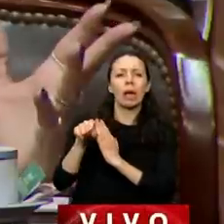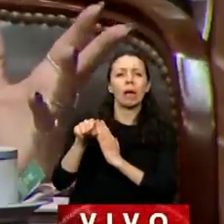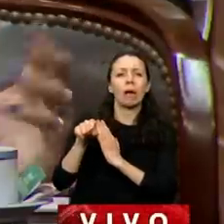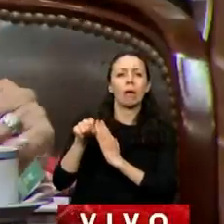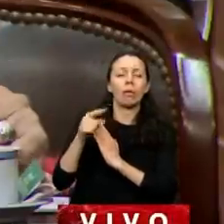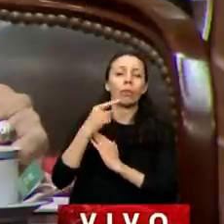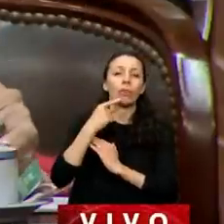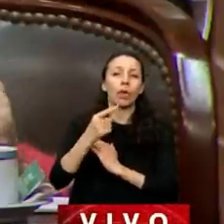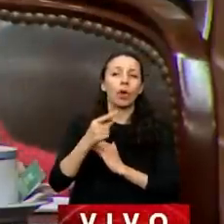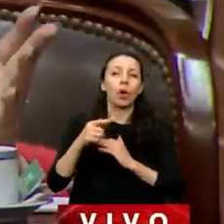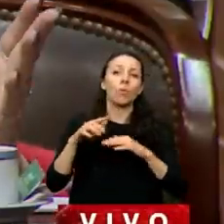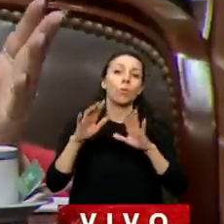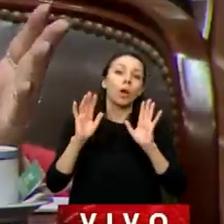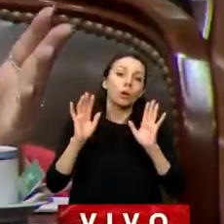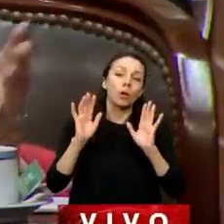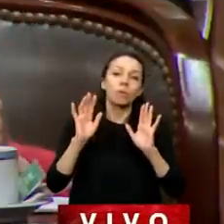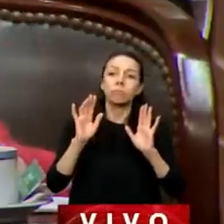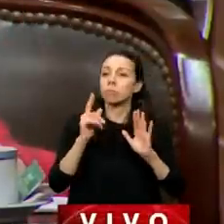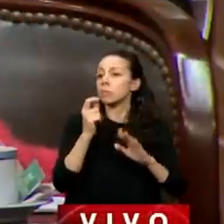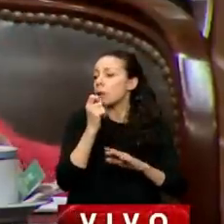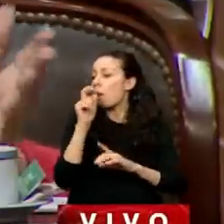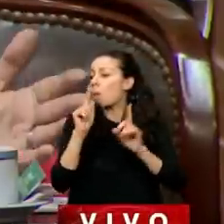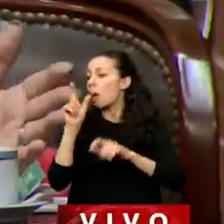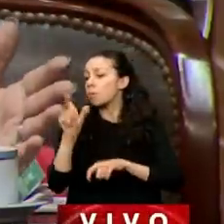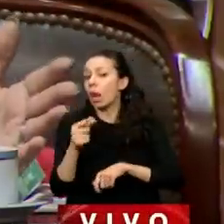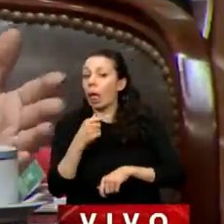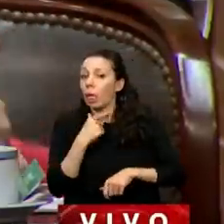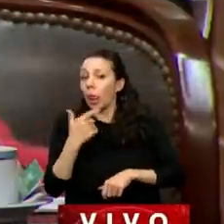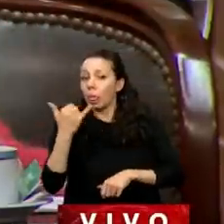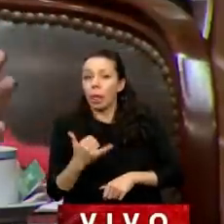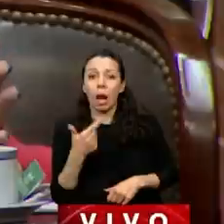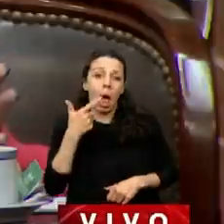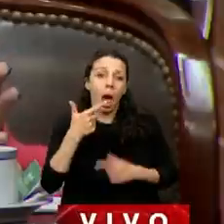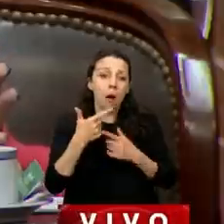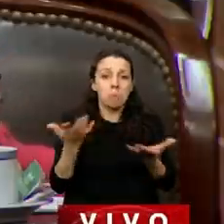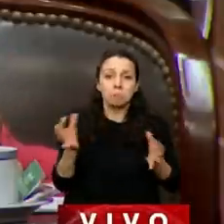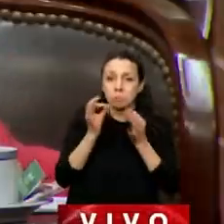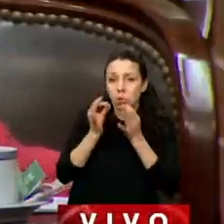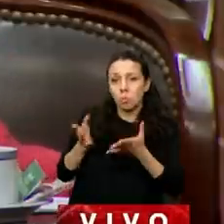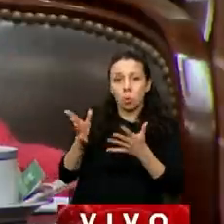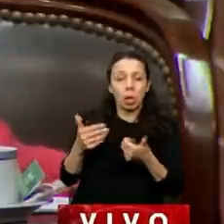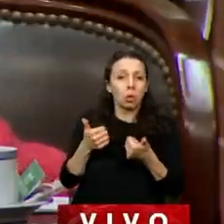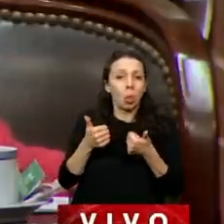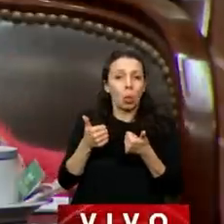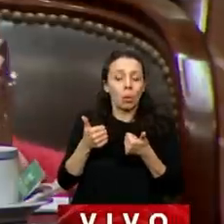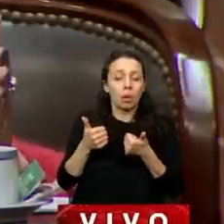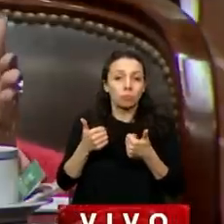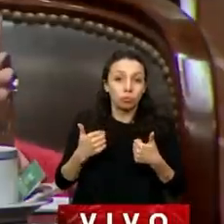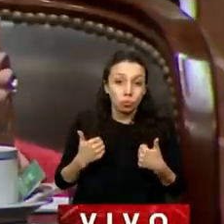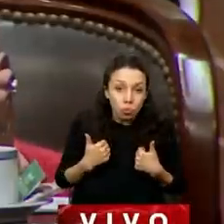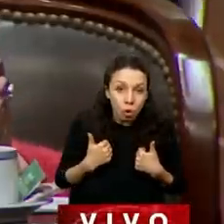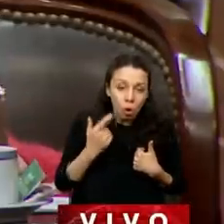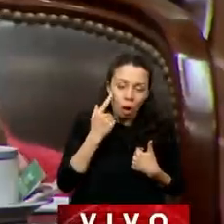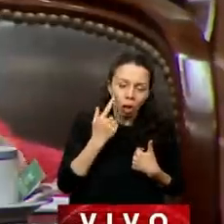que, bueno, el que quería estar armado, que ande armado y está todo bien. Y yo creo que no está